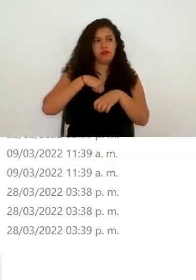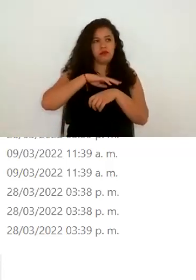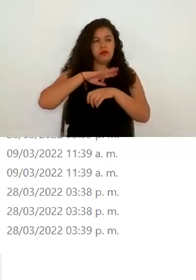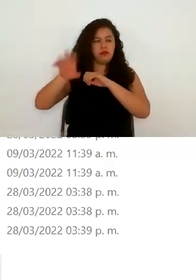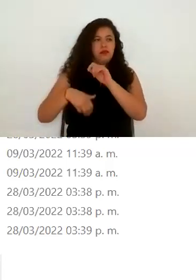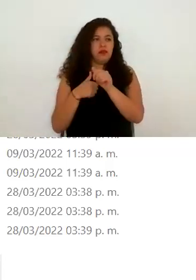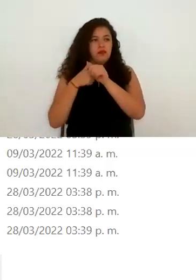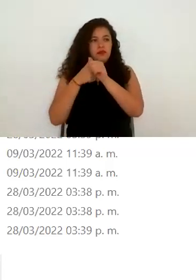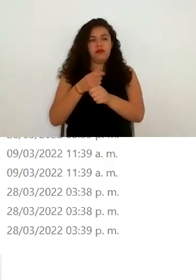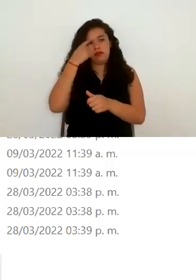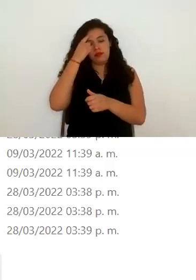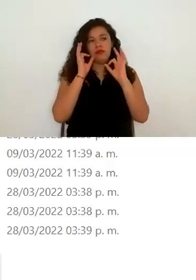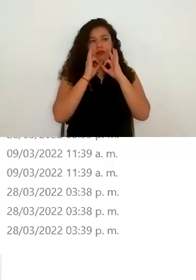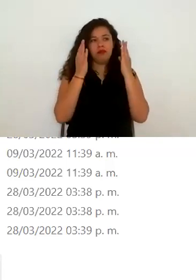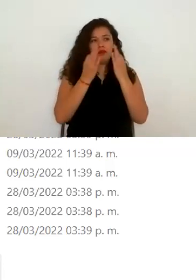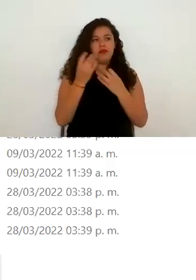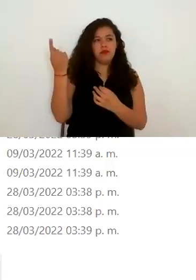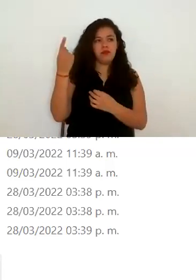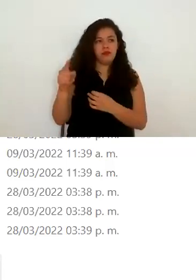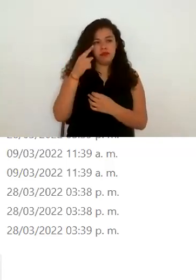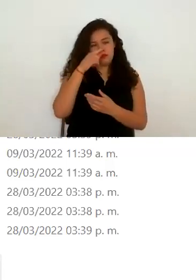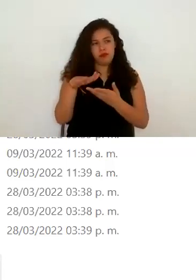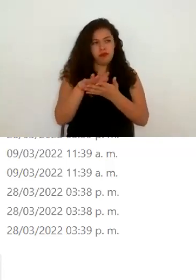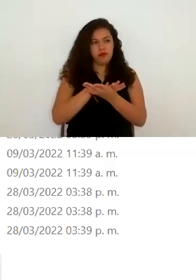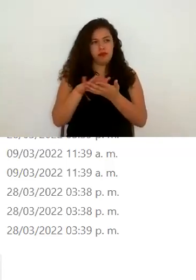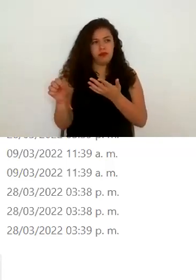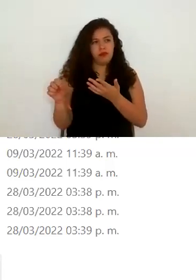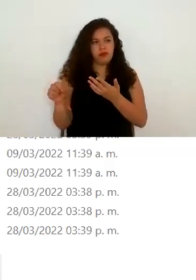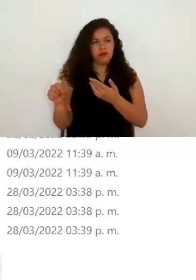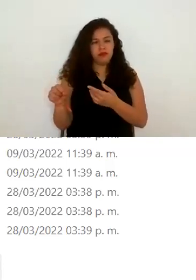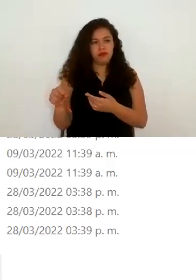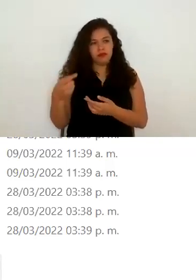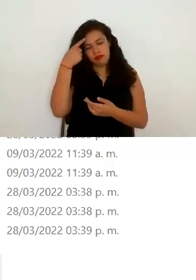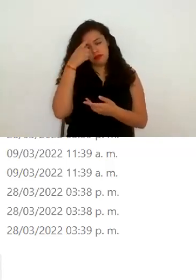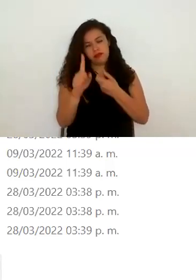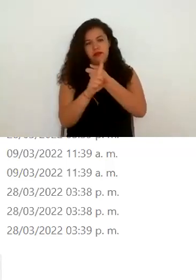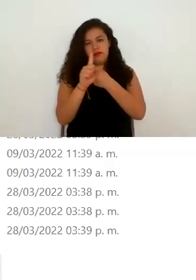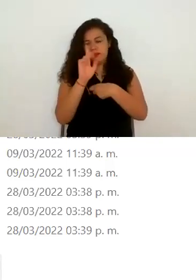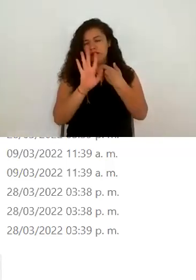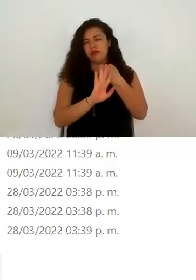respaldarnos a través de dictámenes de eliminación para evitar este tipo de problemas.